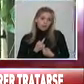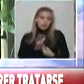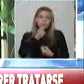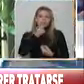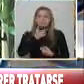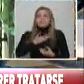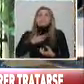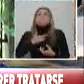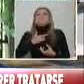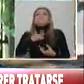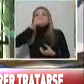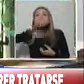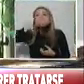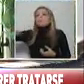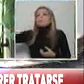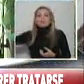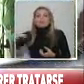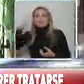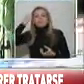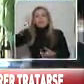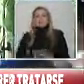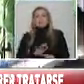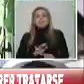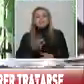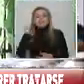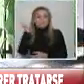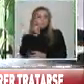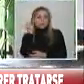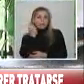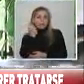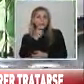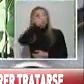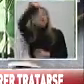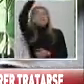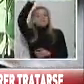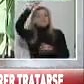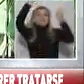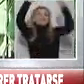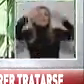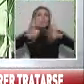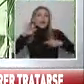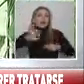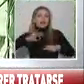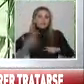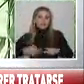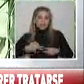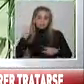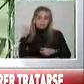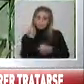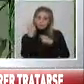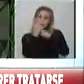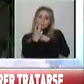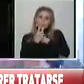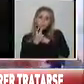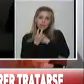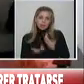es un incrédulo. ¿Qué quiere que le diga? La yo mitad pienso es, eso. Para mí no tiene sentido la vida grite, sin creer en Cristo, Mauro. Hay otras